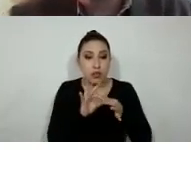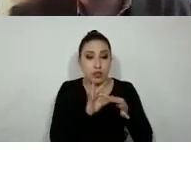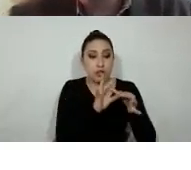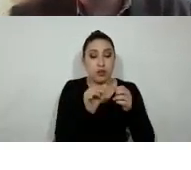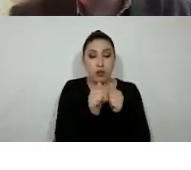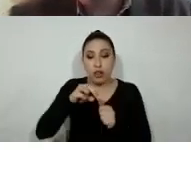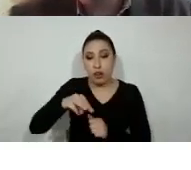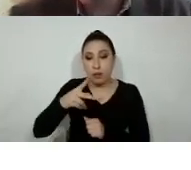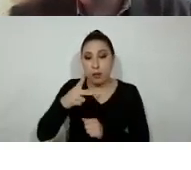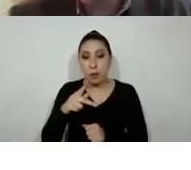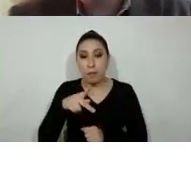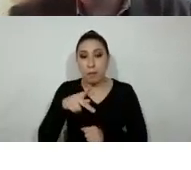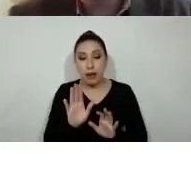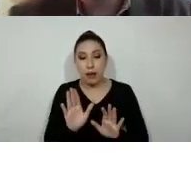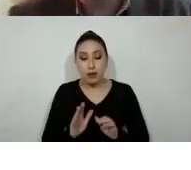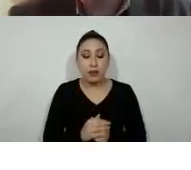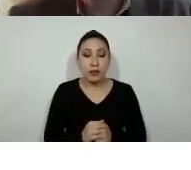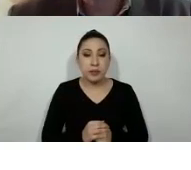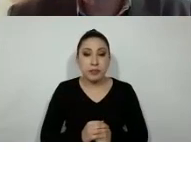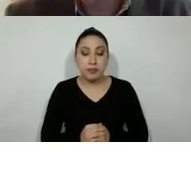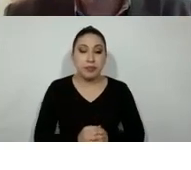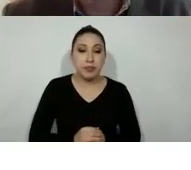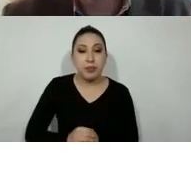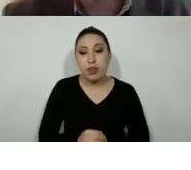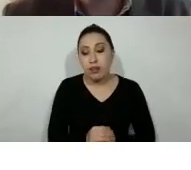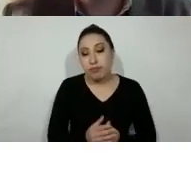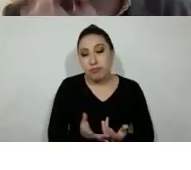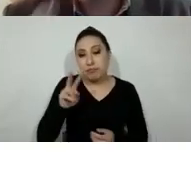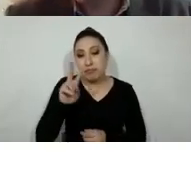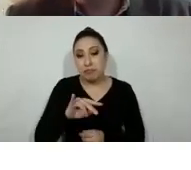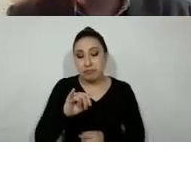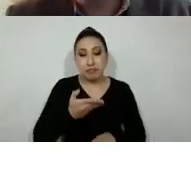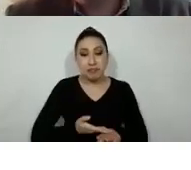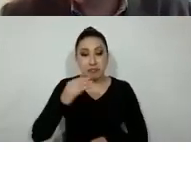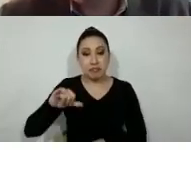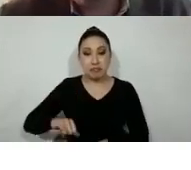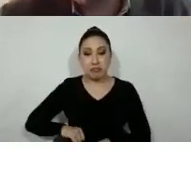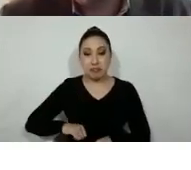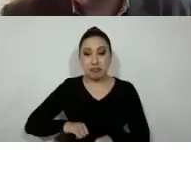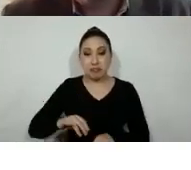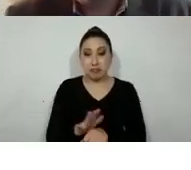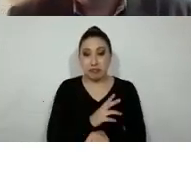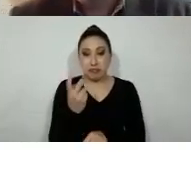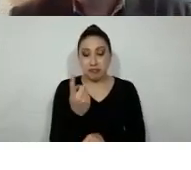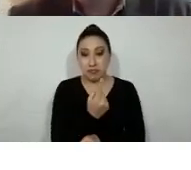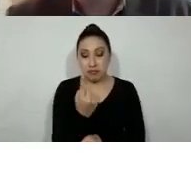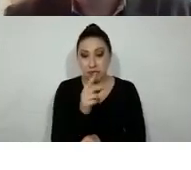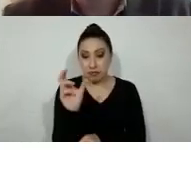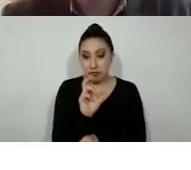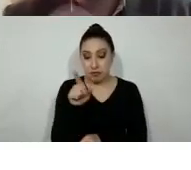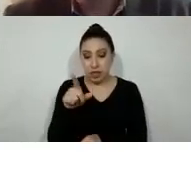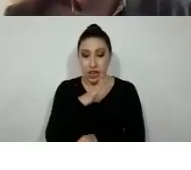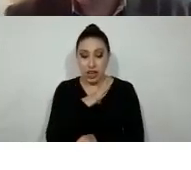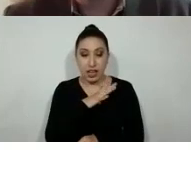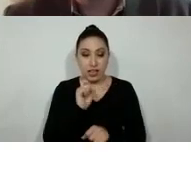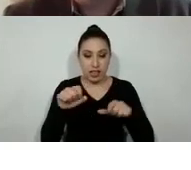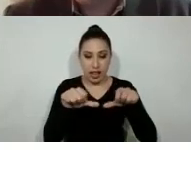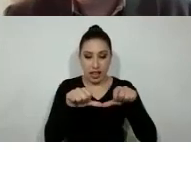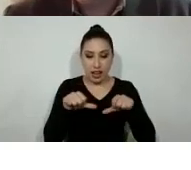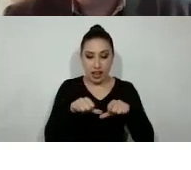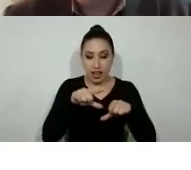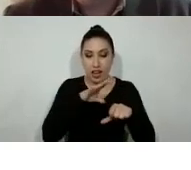Pero ahí fíjense qué interesante, porque en ese lugar donde los abogados y los policías se dan